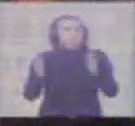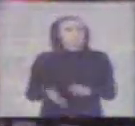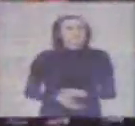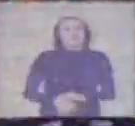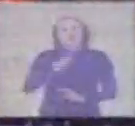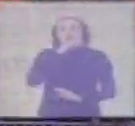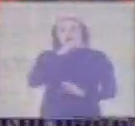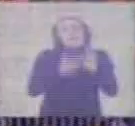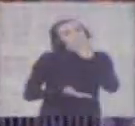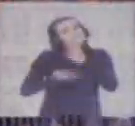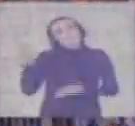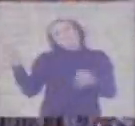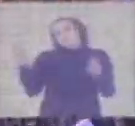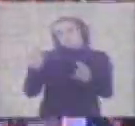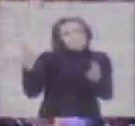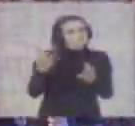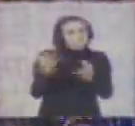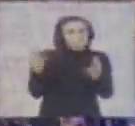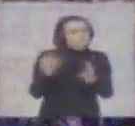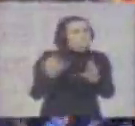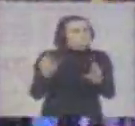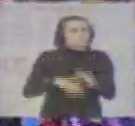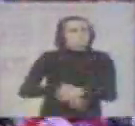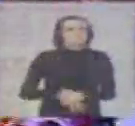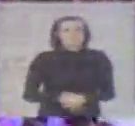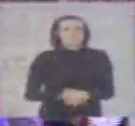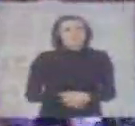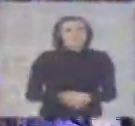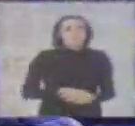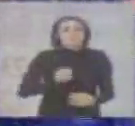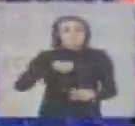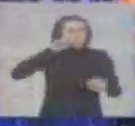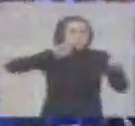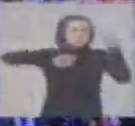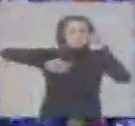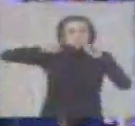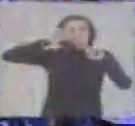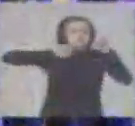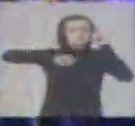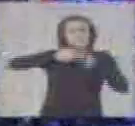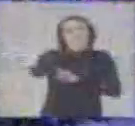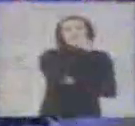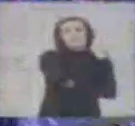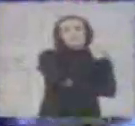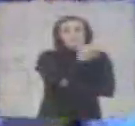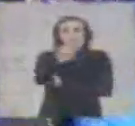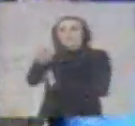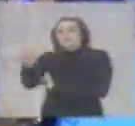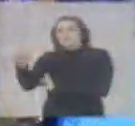Ahora me tengo que ir y entre lágrimas te digo, quiero